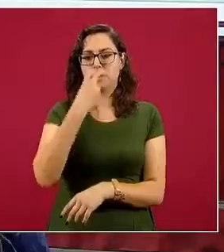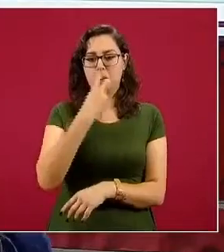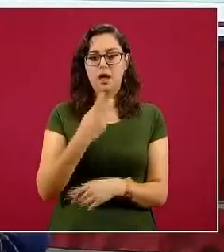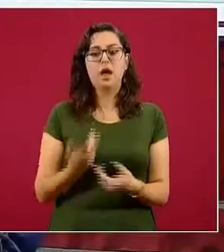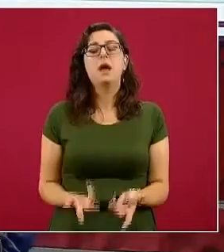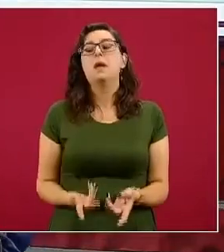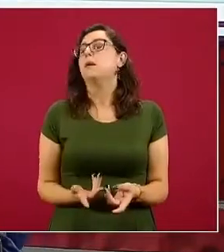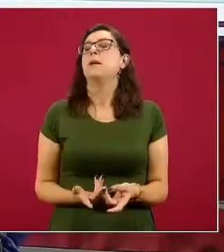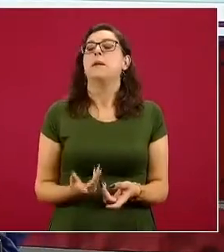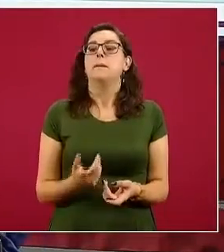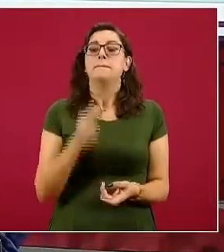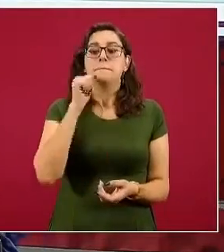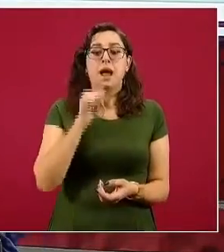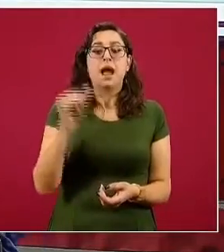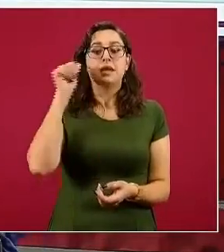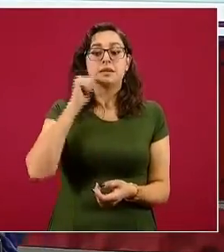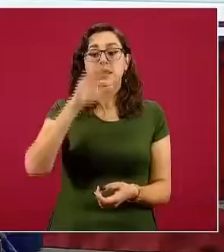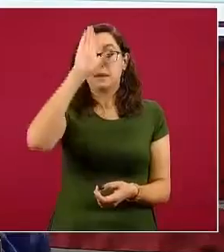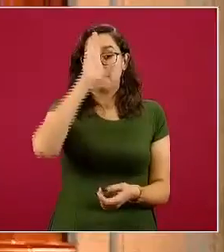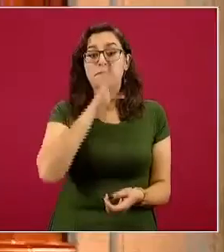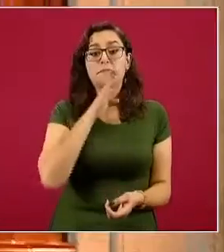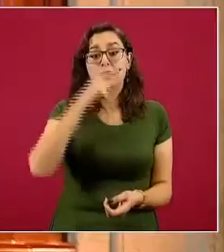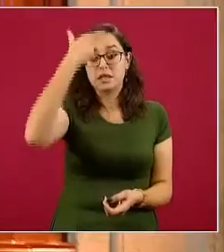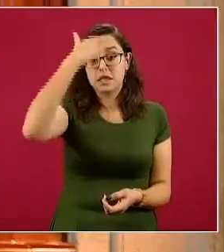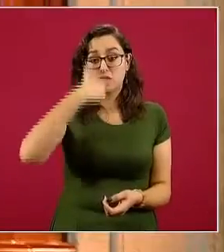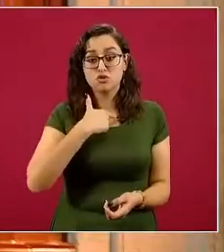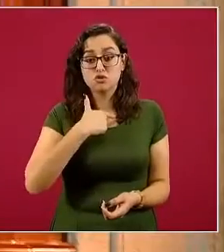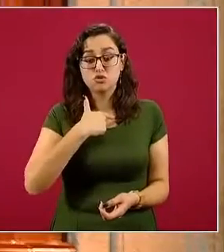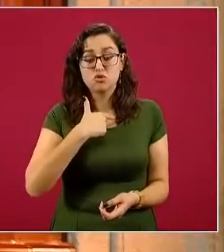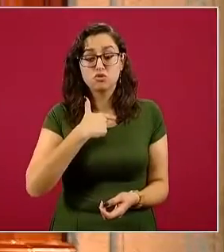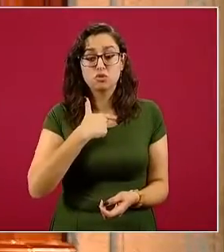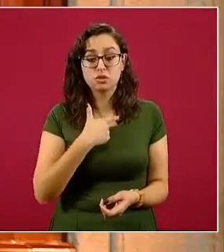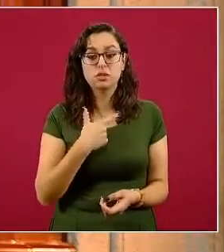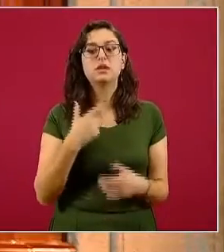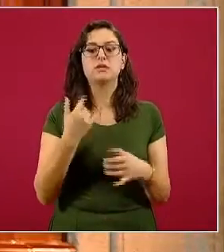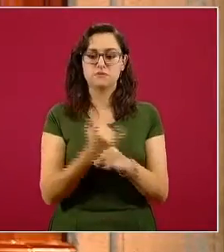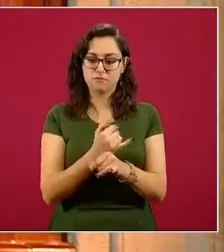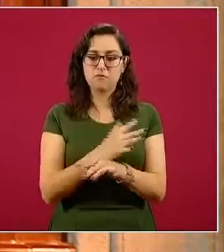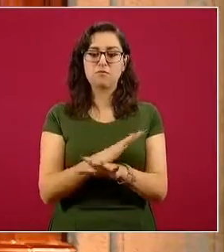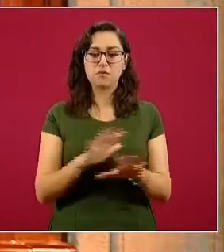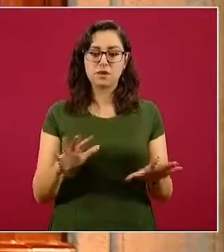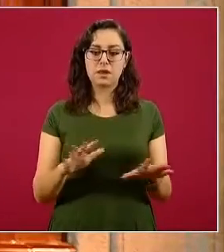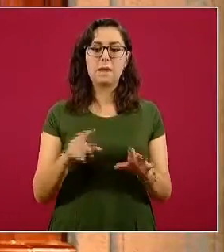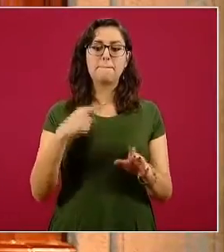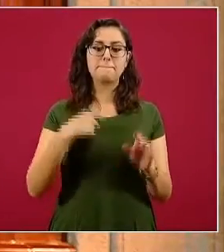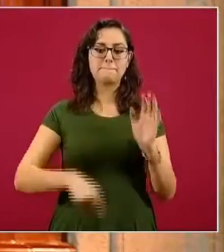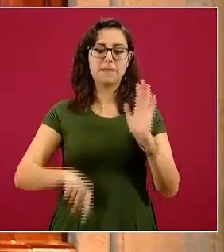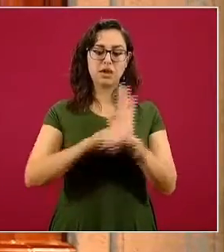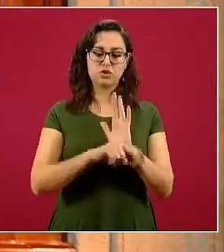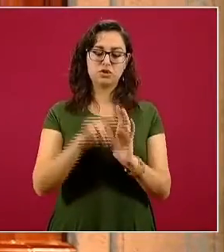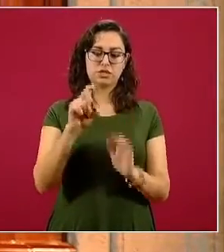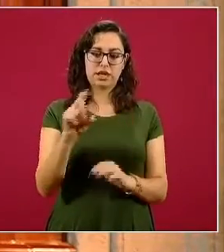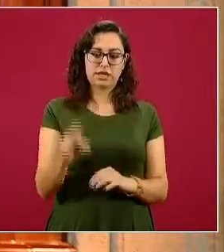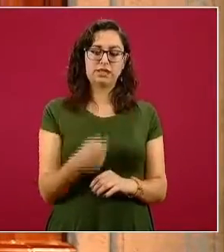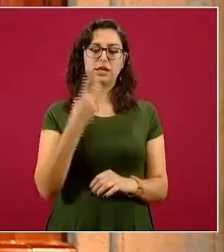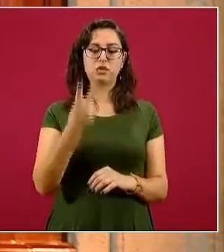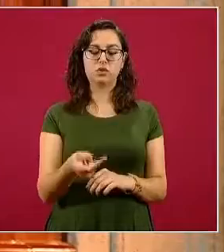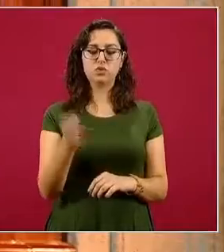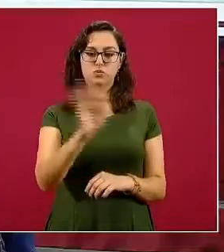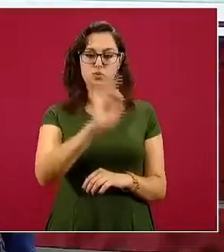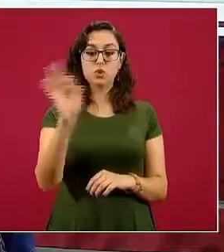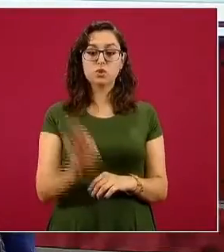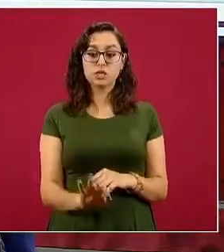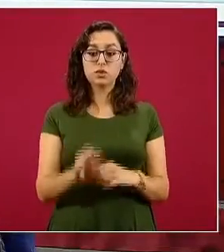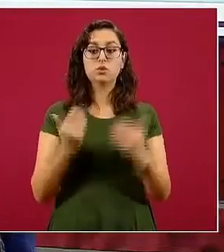descenso para el día de ayer a la medianoche, que es el último corte para esta información, de menos 32%